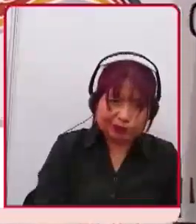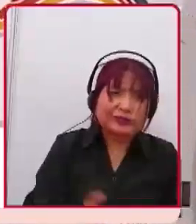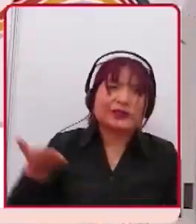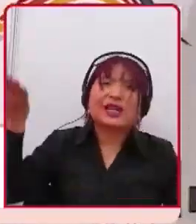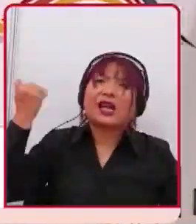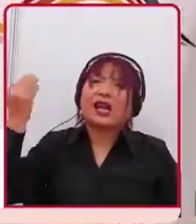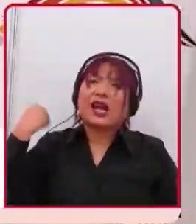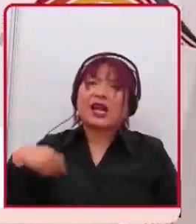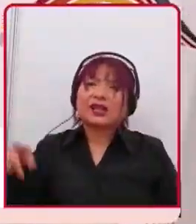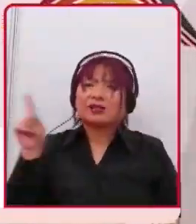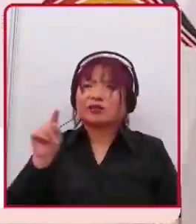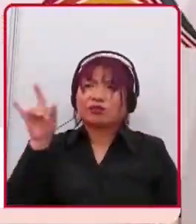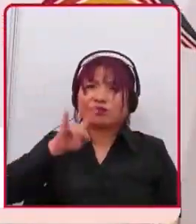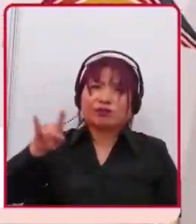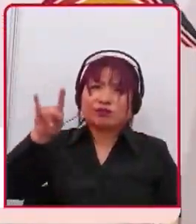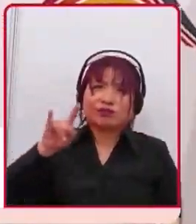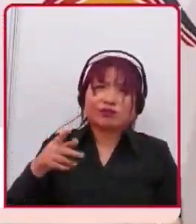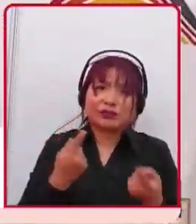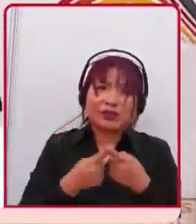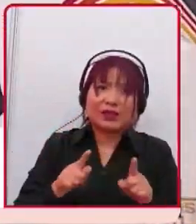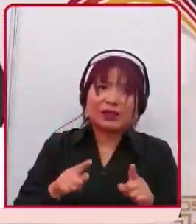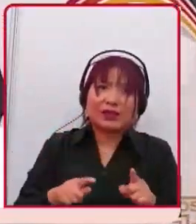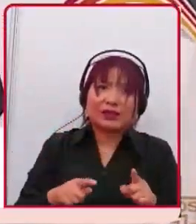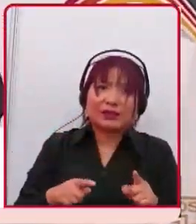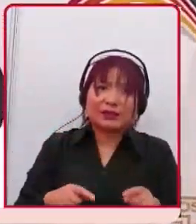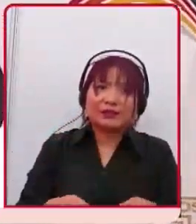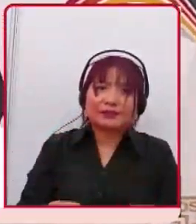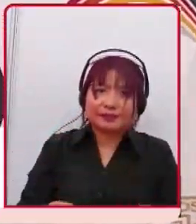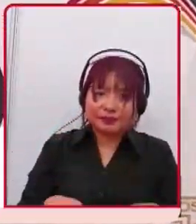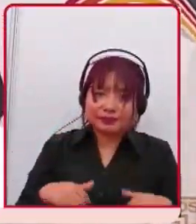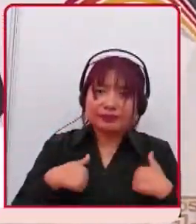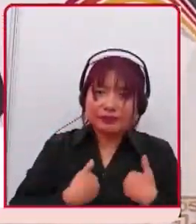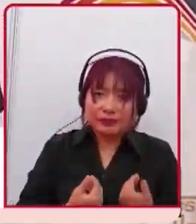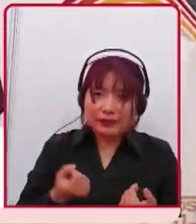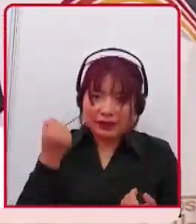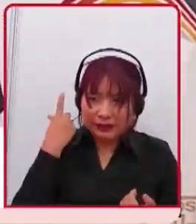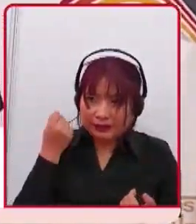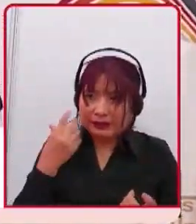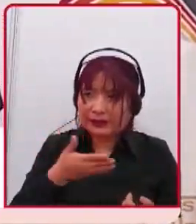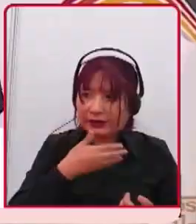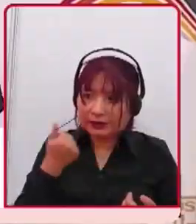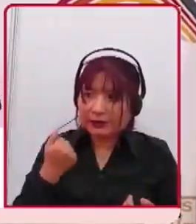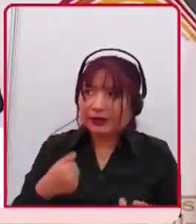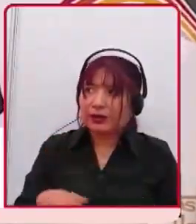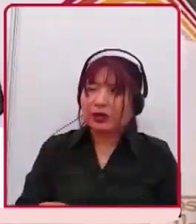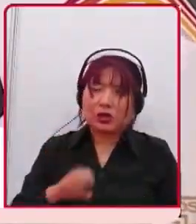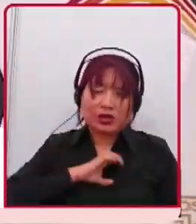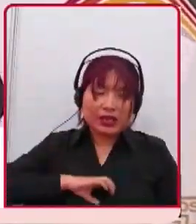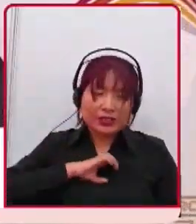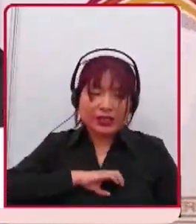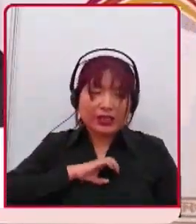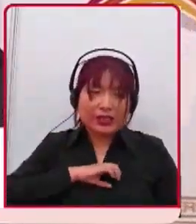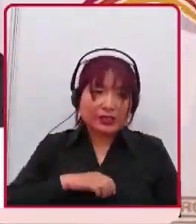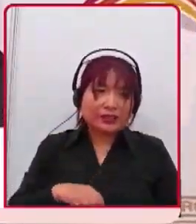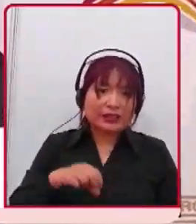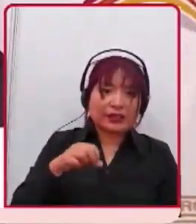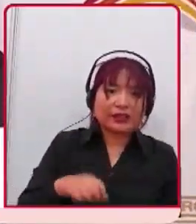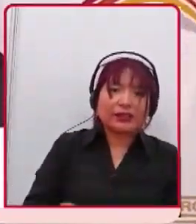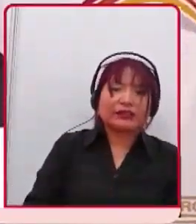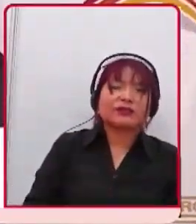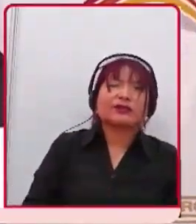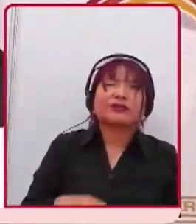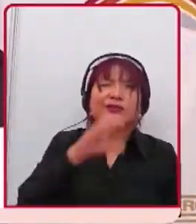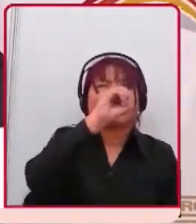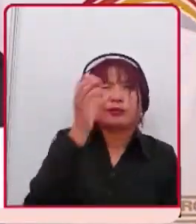una variable que podría ser efectiva en cuanto a las características de la molienda. ¿Cómo lo explicas esto de que el